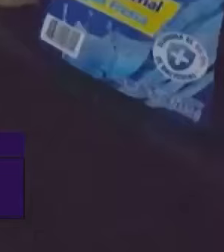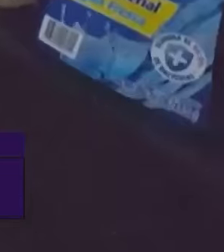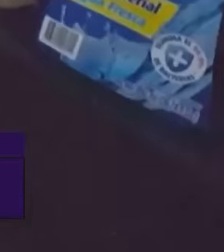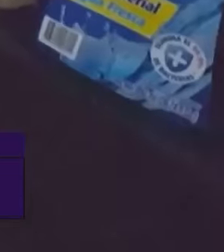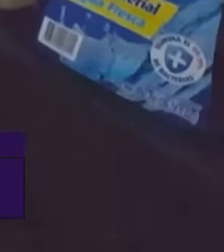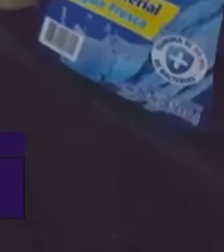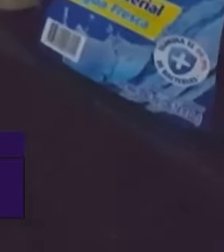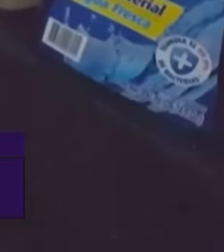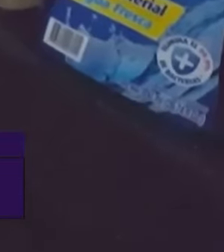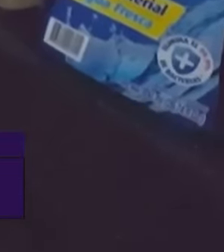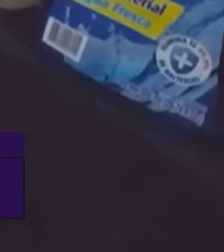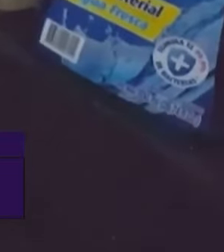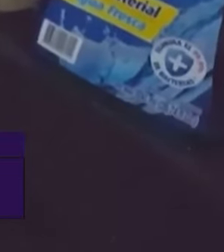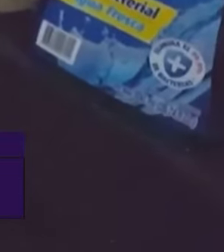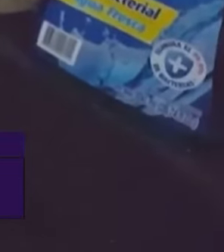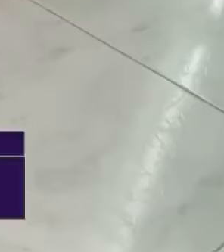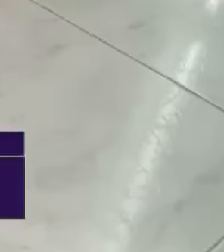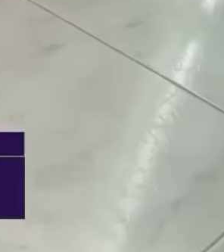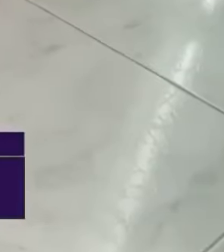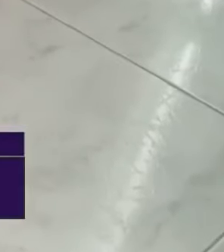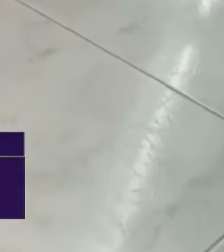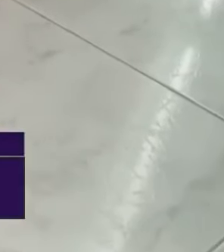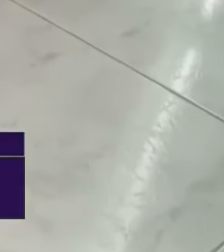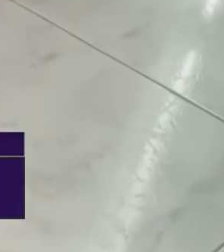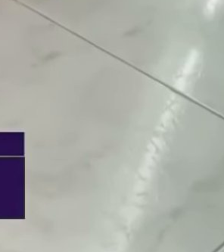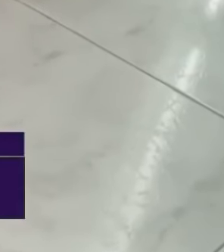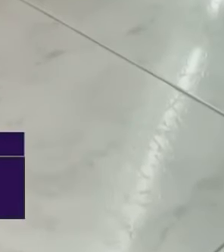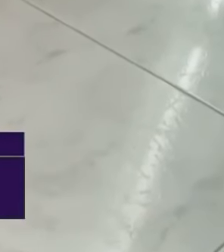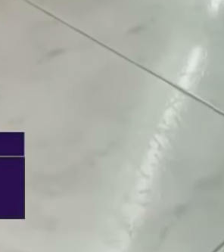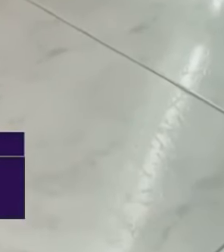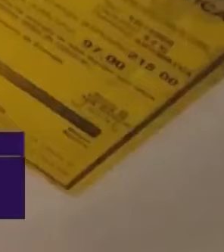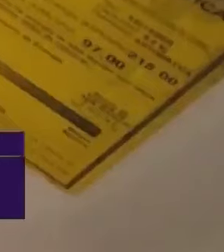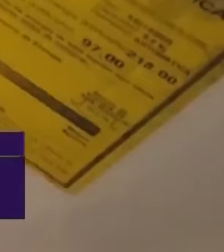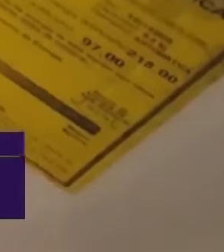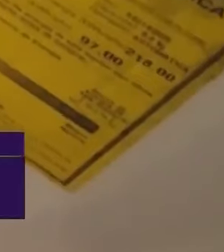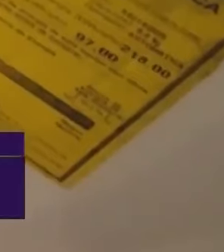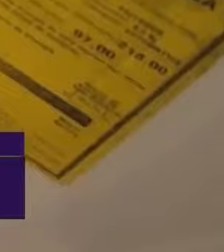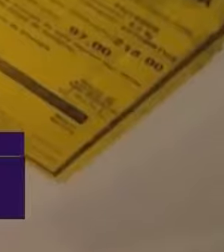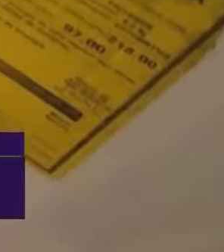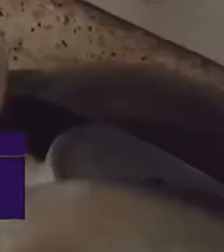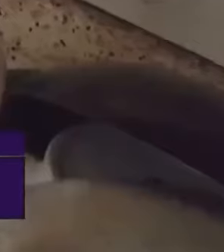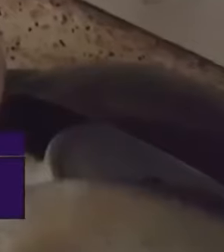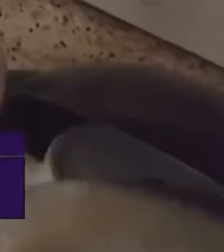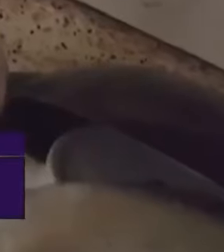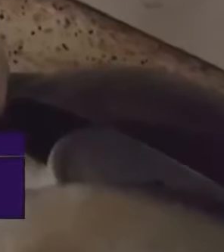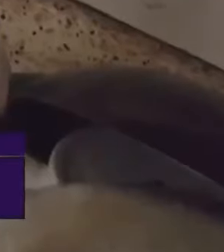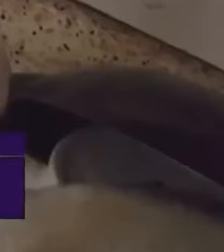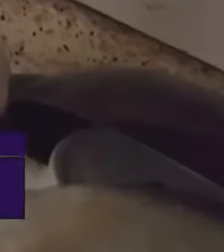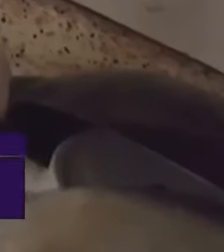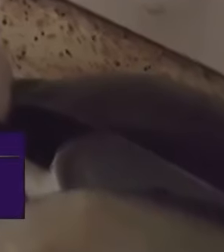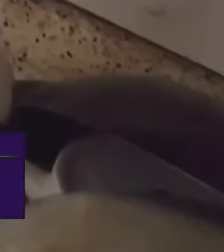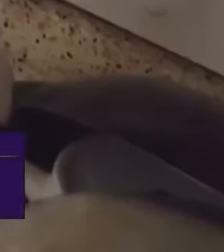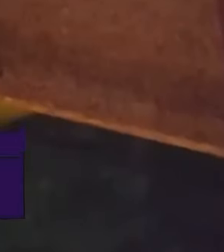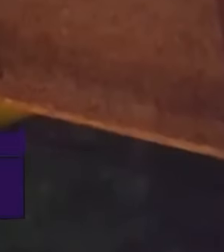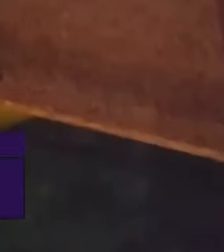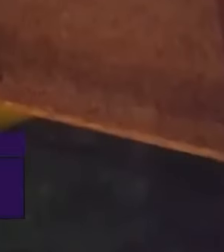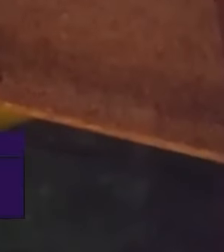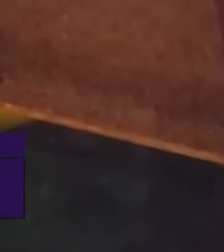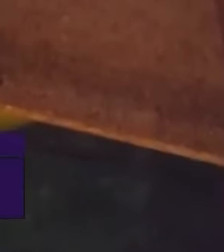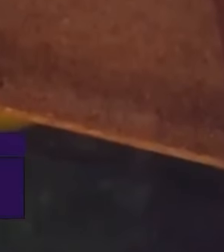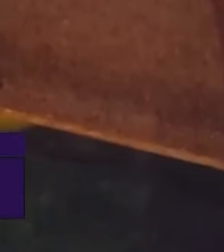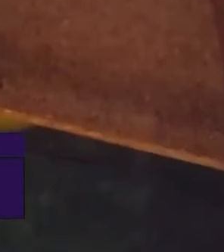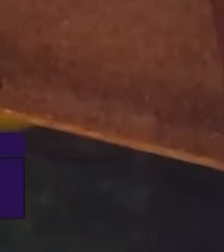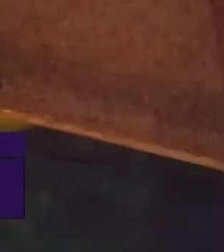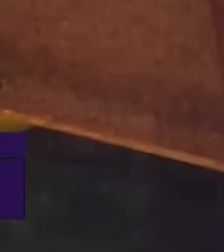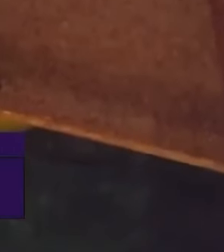quedaron sin el servicio de agua durante 24 horas. ¿Cómo avanzan estas medidas en algunos de los barrios? En Ahora